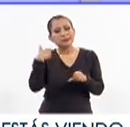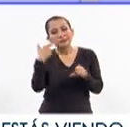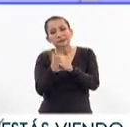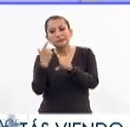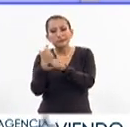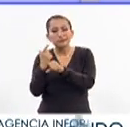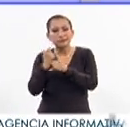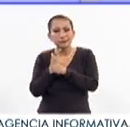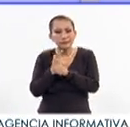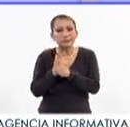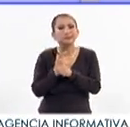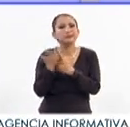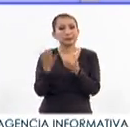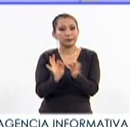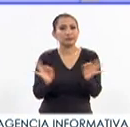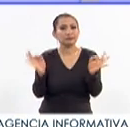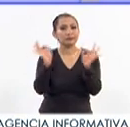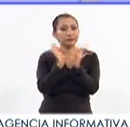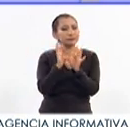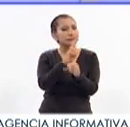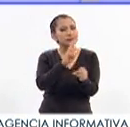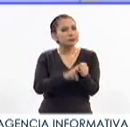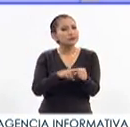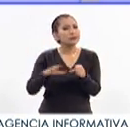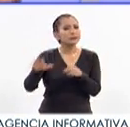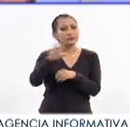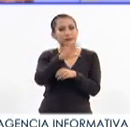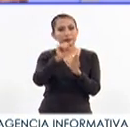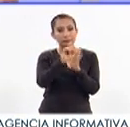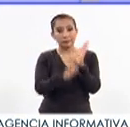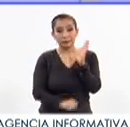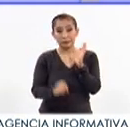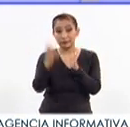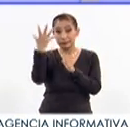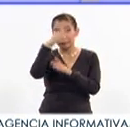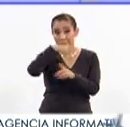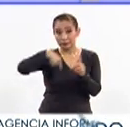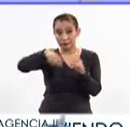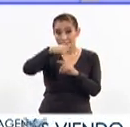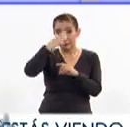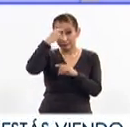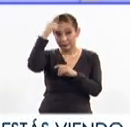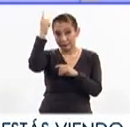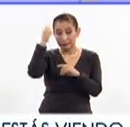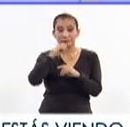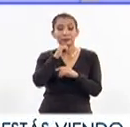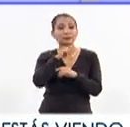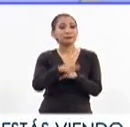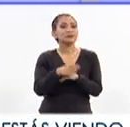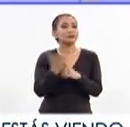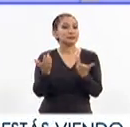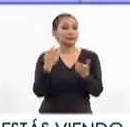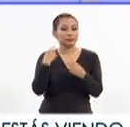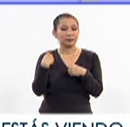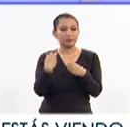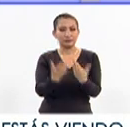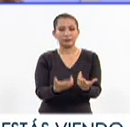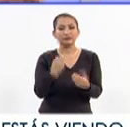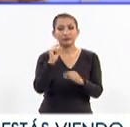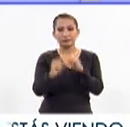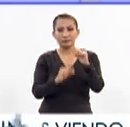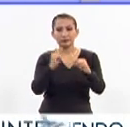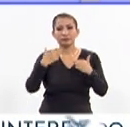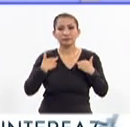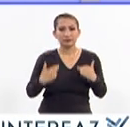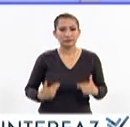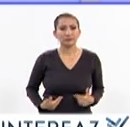darnos cuenta de la importancia natural de nuestro sistema solar. Así de fácil y por supuesto lo que nos brinda ello. Poco a poco el